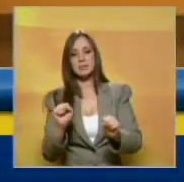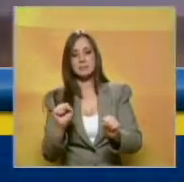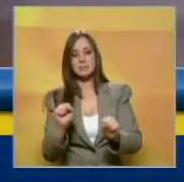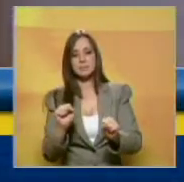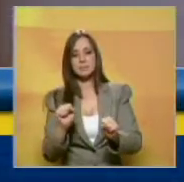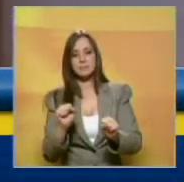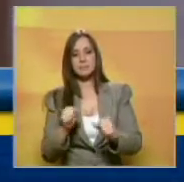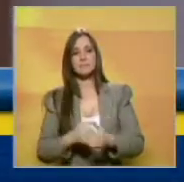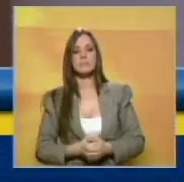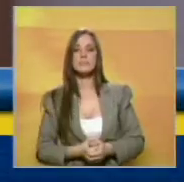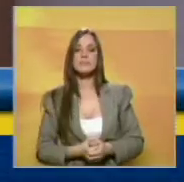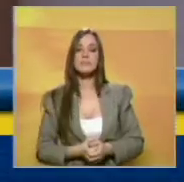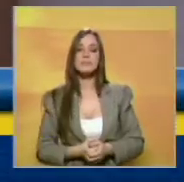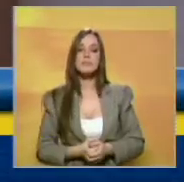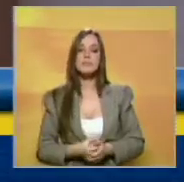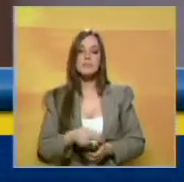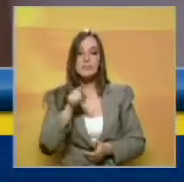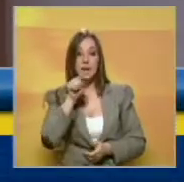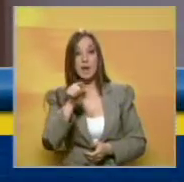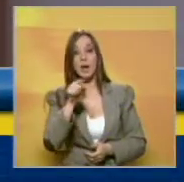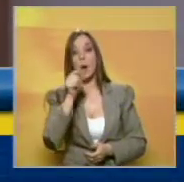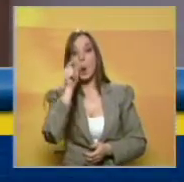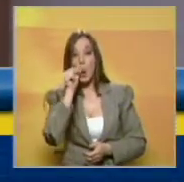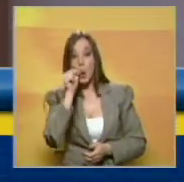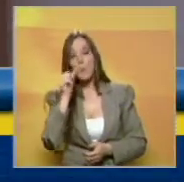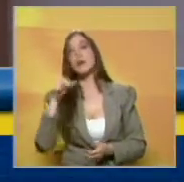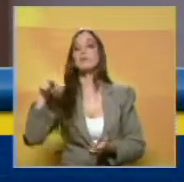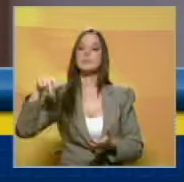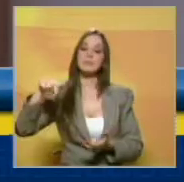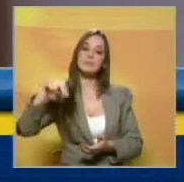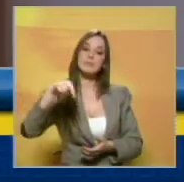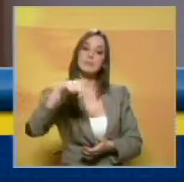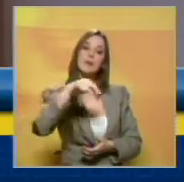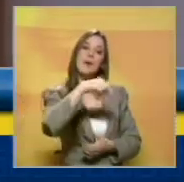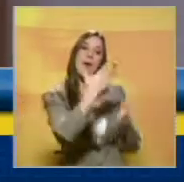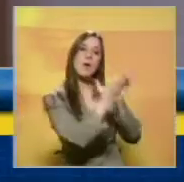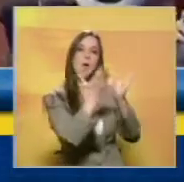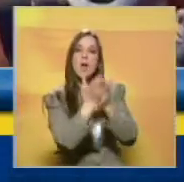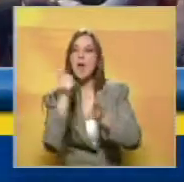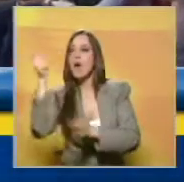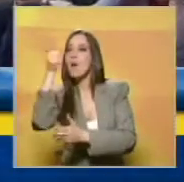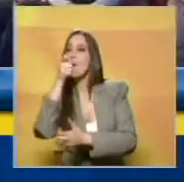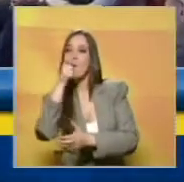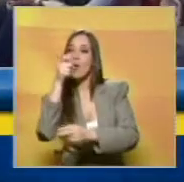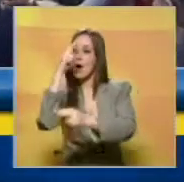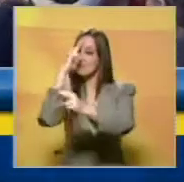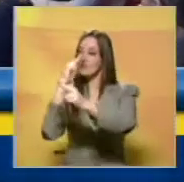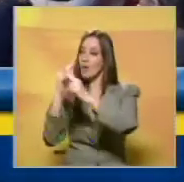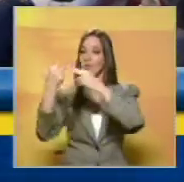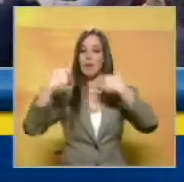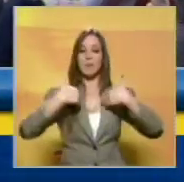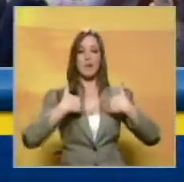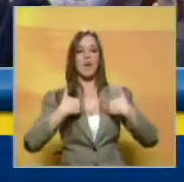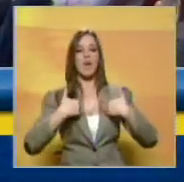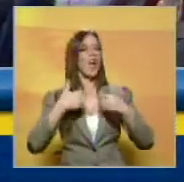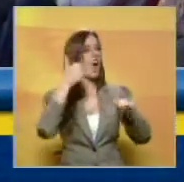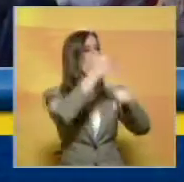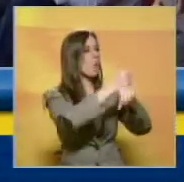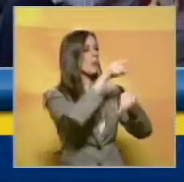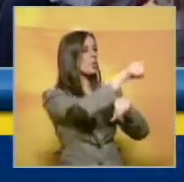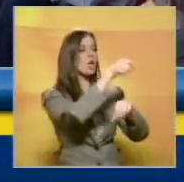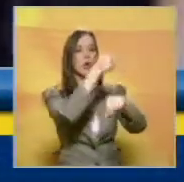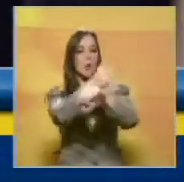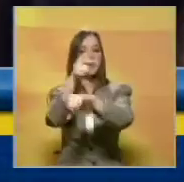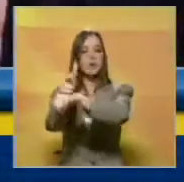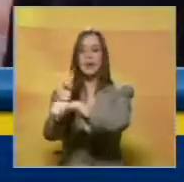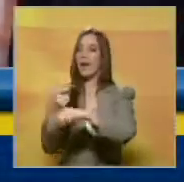Una sombra que deambula. Kevin camina por el colegio tratando de encontrar reconocimiento y poder, acosando a los demás. Con